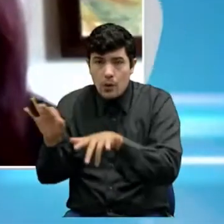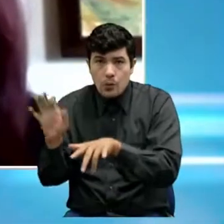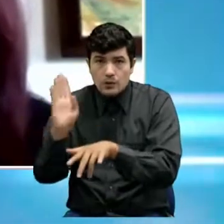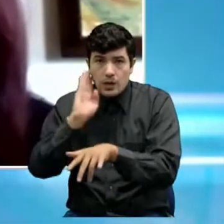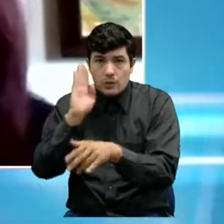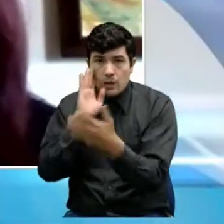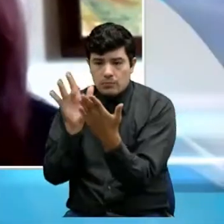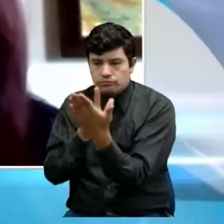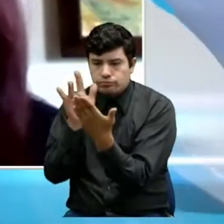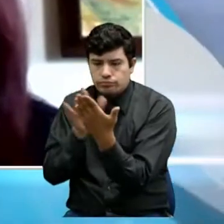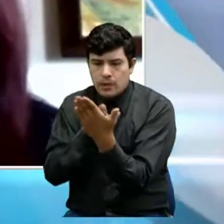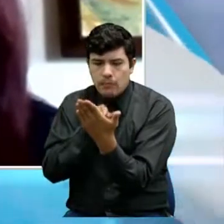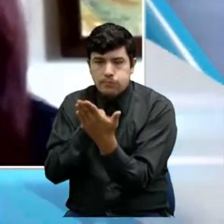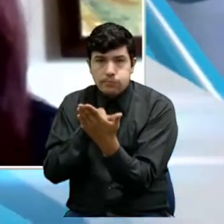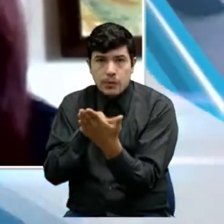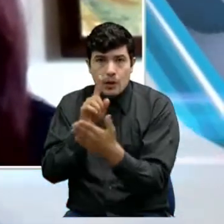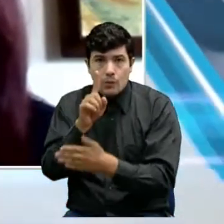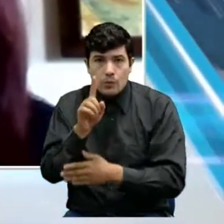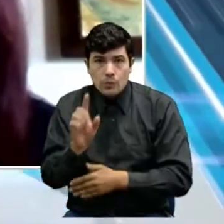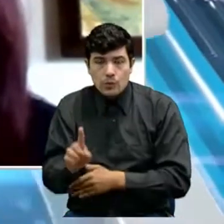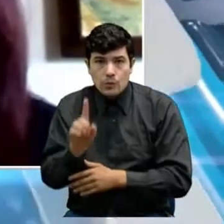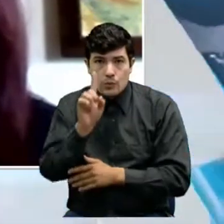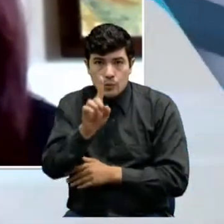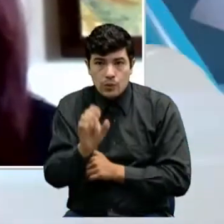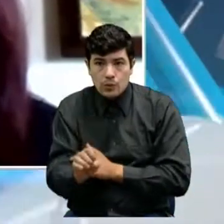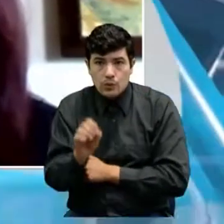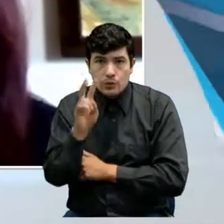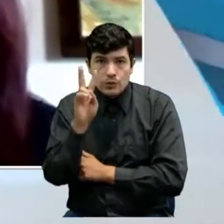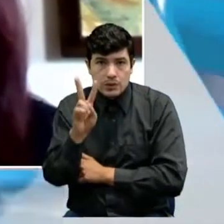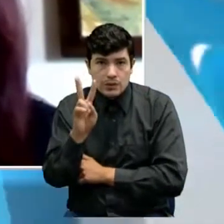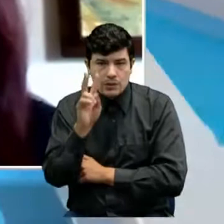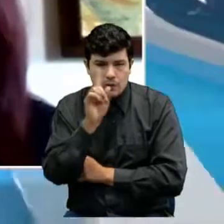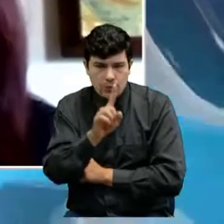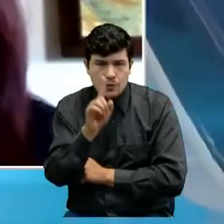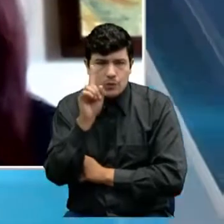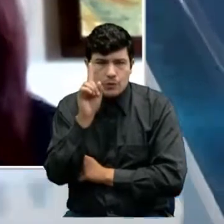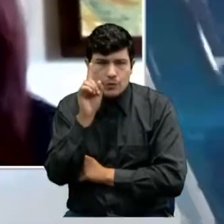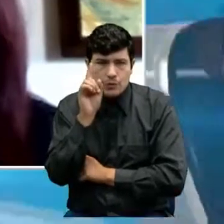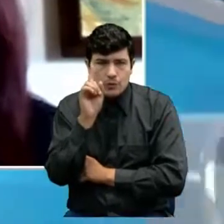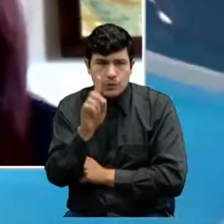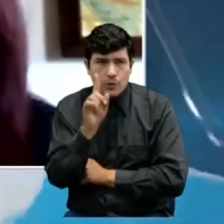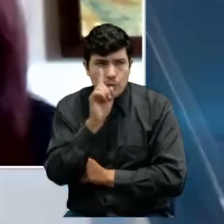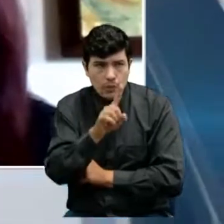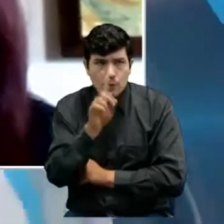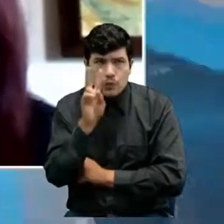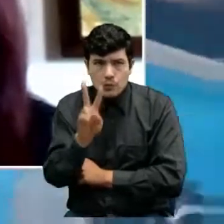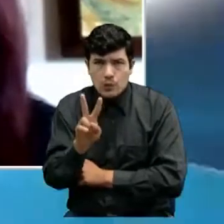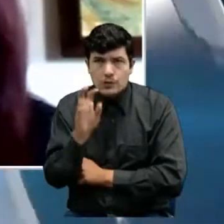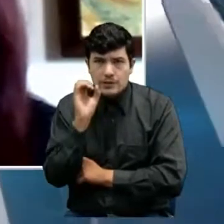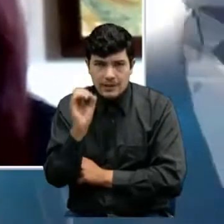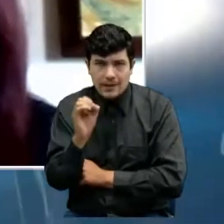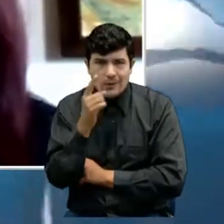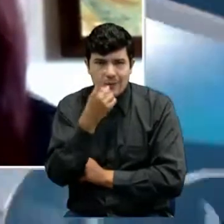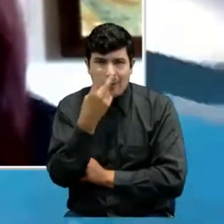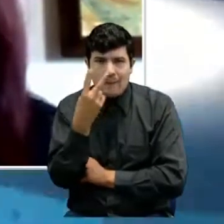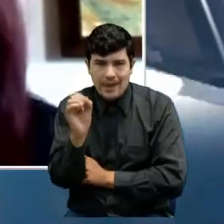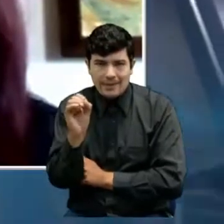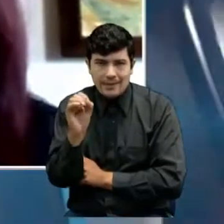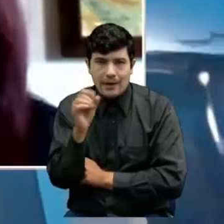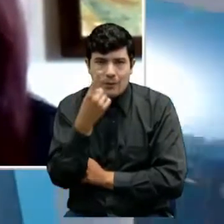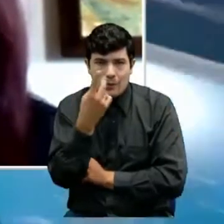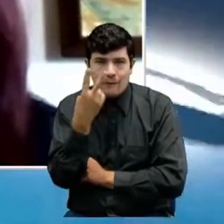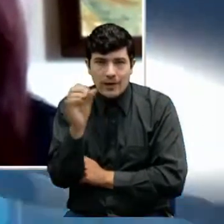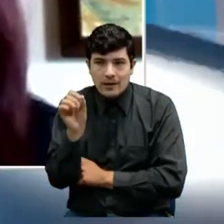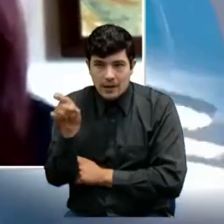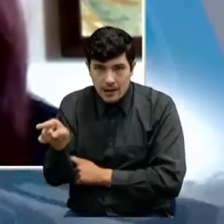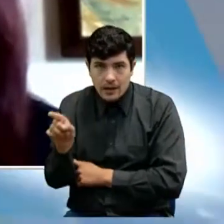teléfono celular a través de la línea 120, la línea 120, que tal vez ya les habíamos contado. Sí, señora. A través de